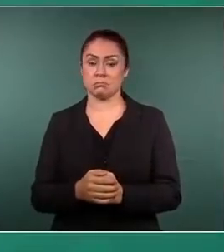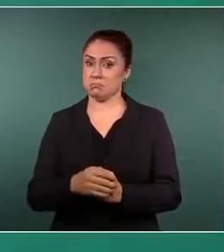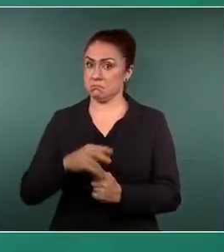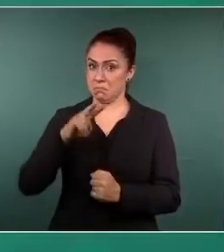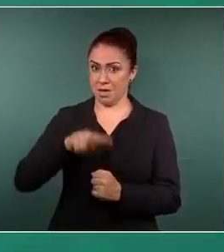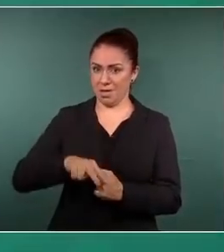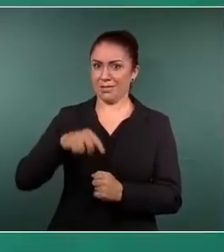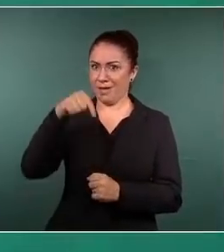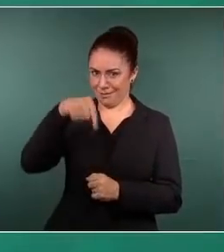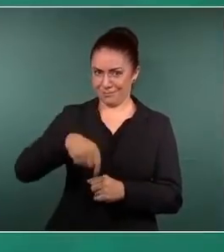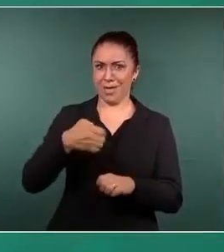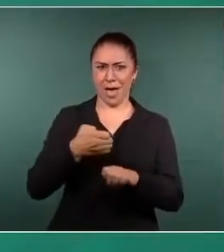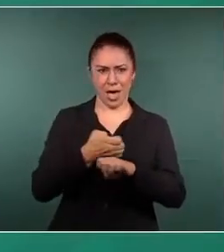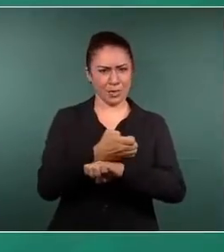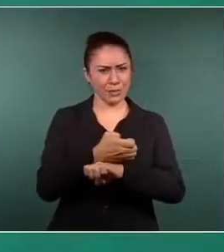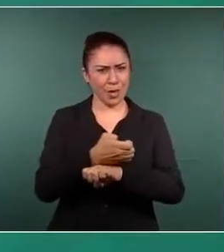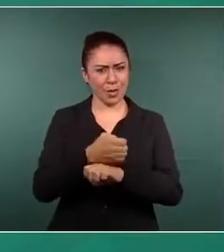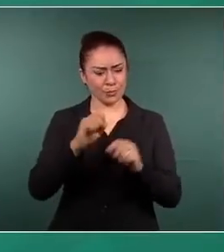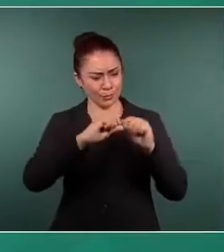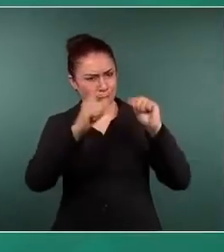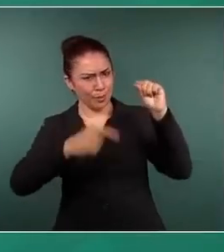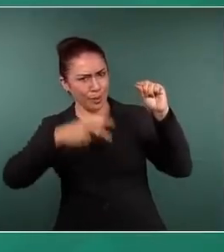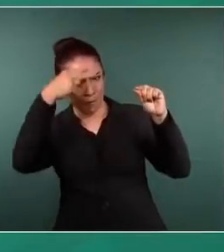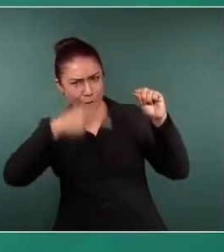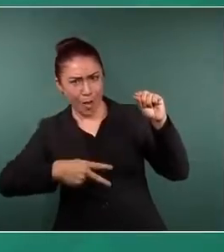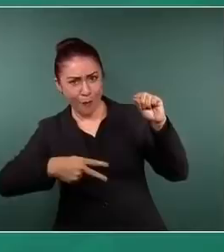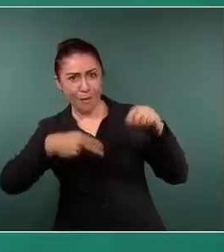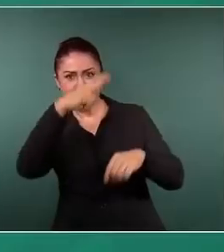seguros de méxico